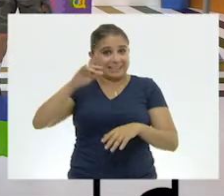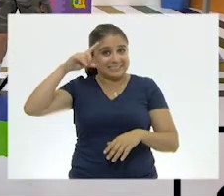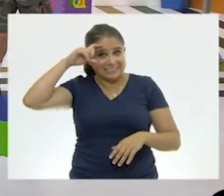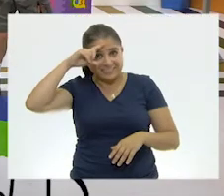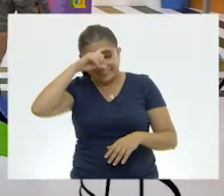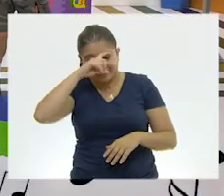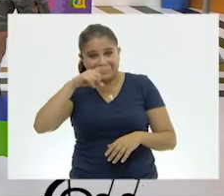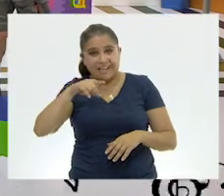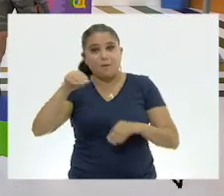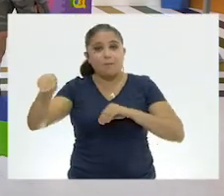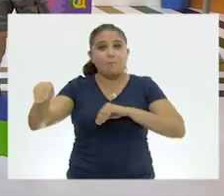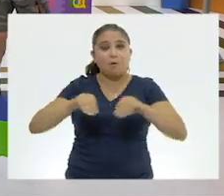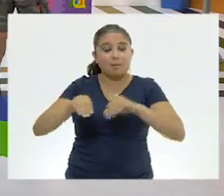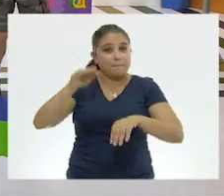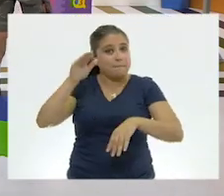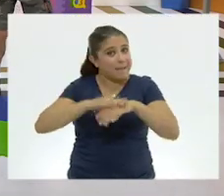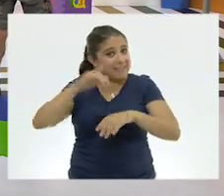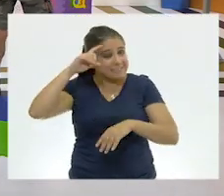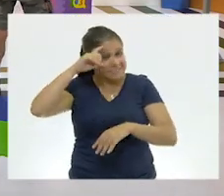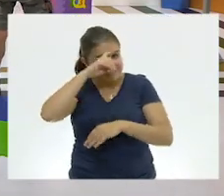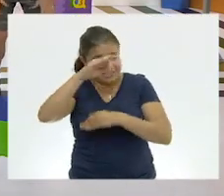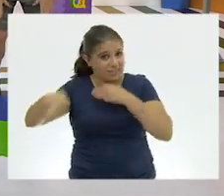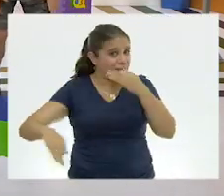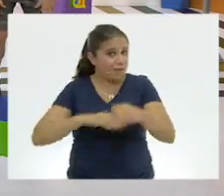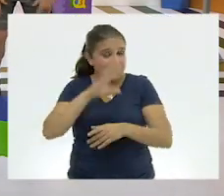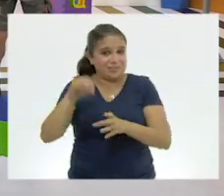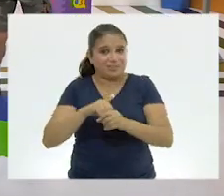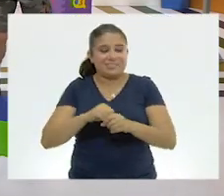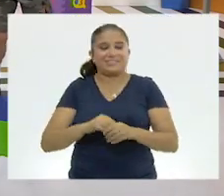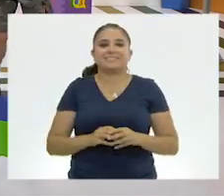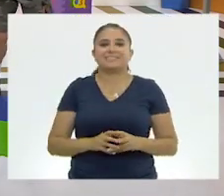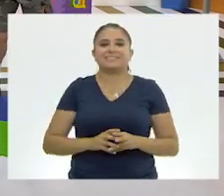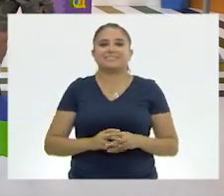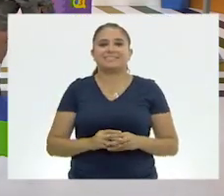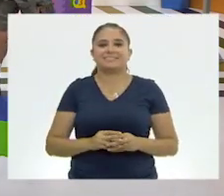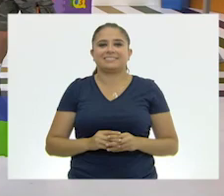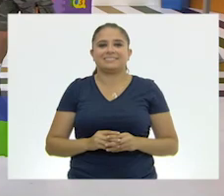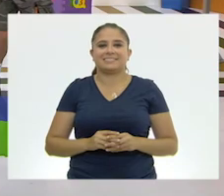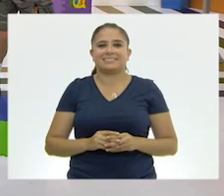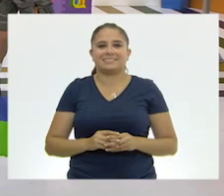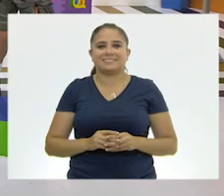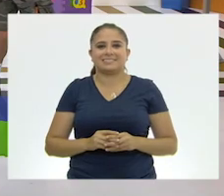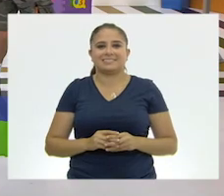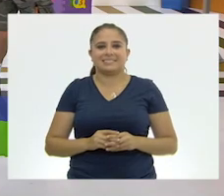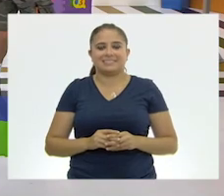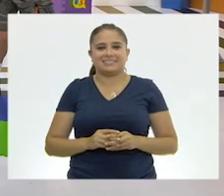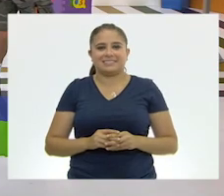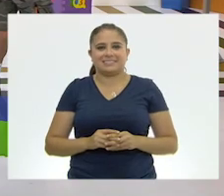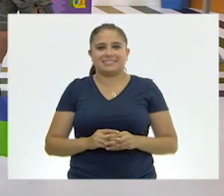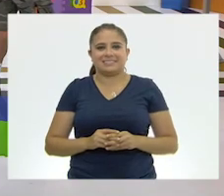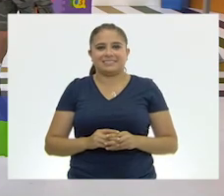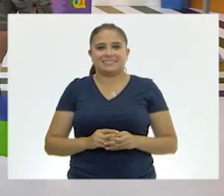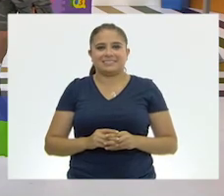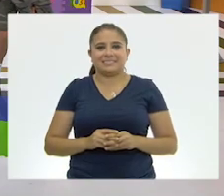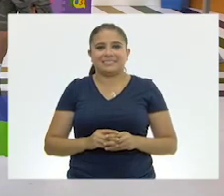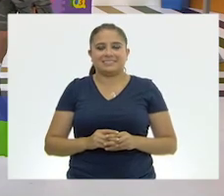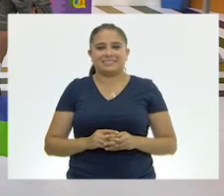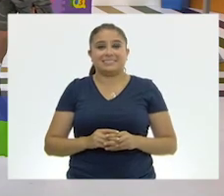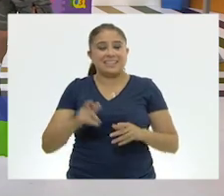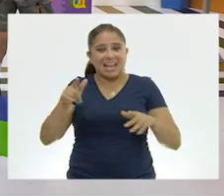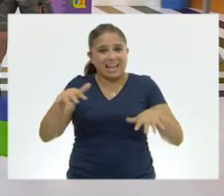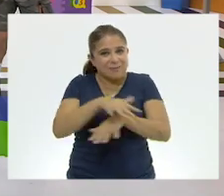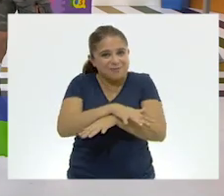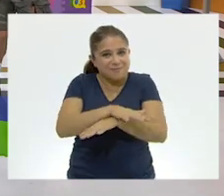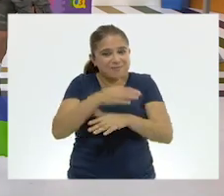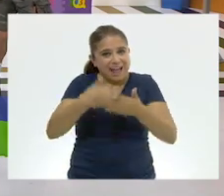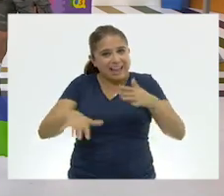Este es el movimiento más complicado de todos, ¿eh? Don, don, dara. Don, don, dara. Ahí, cruzadito.